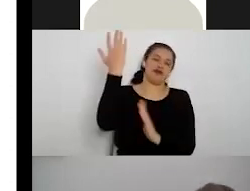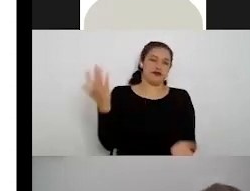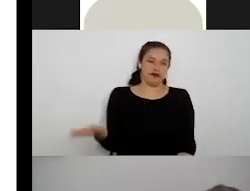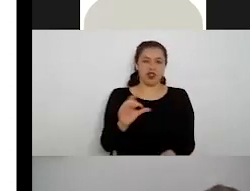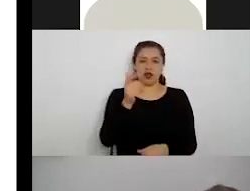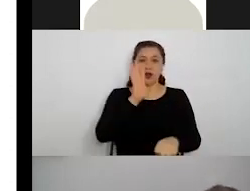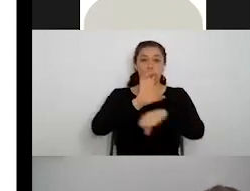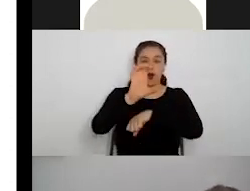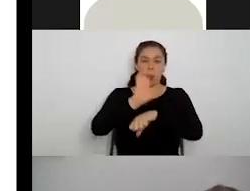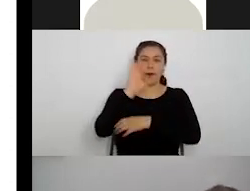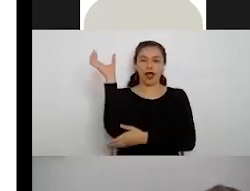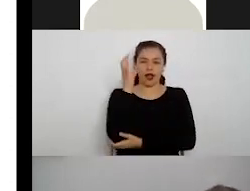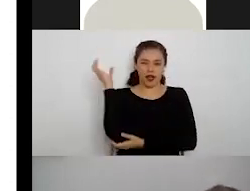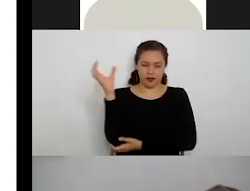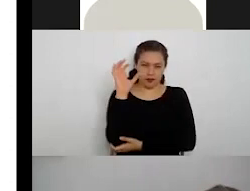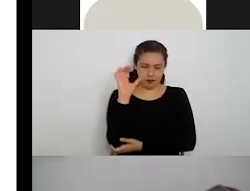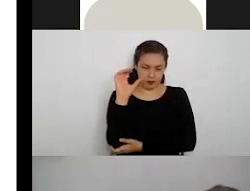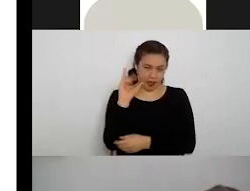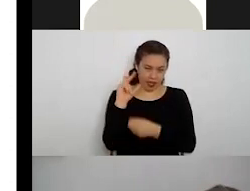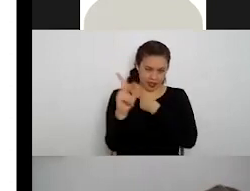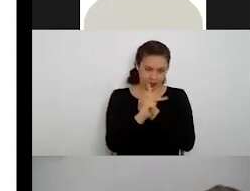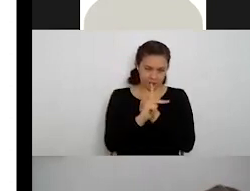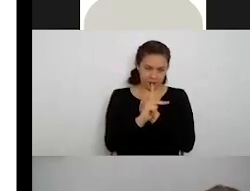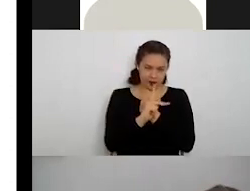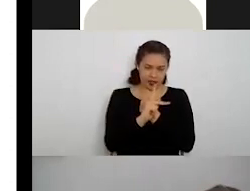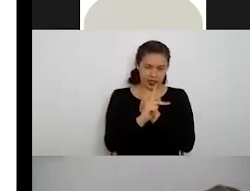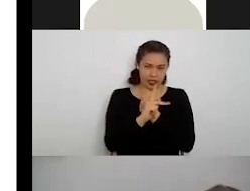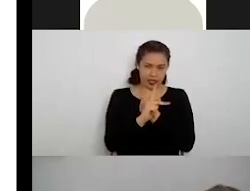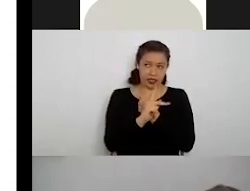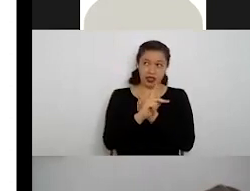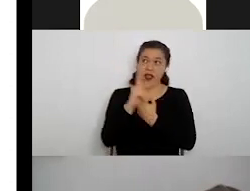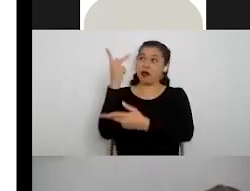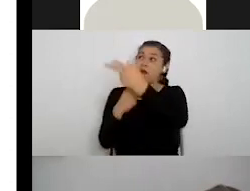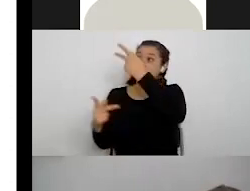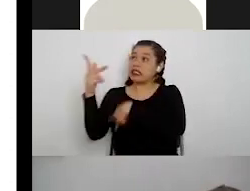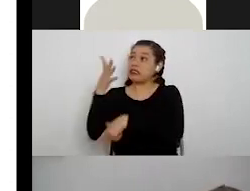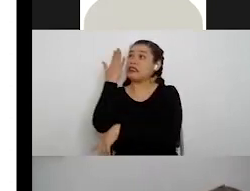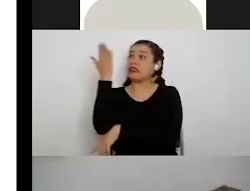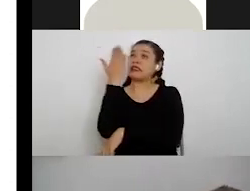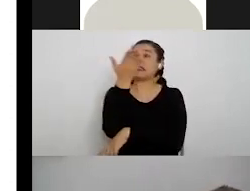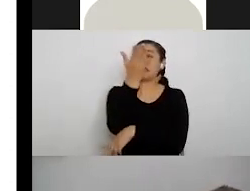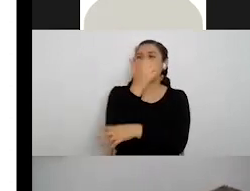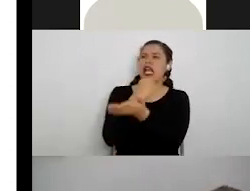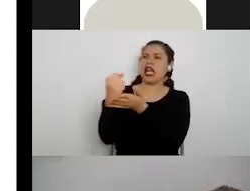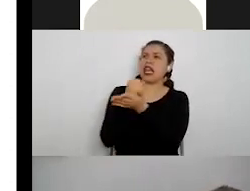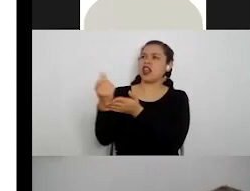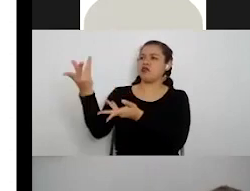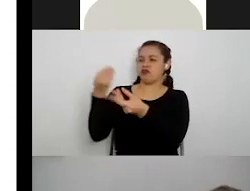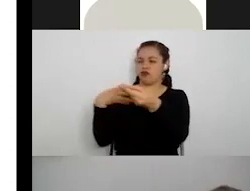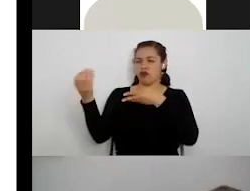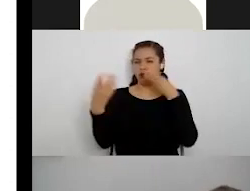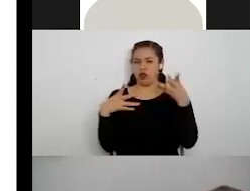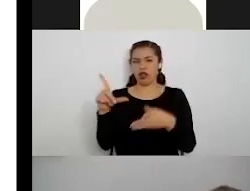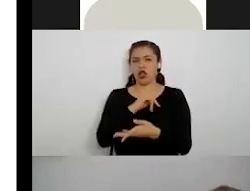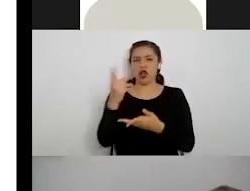Colombia que se endeudó, le dieron créditos, hizo programas